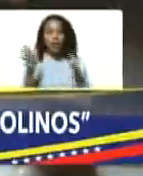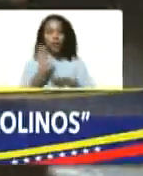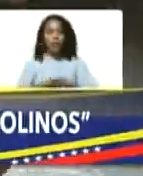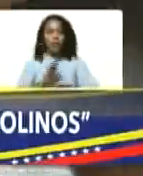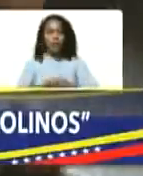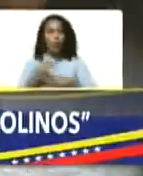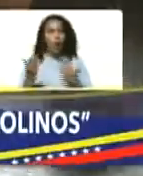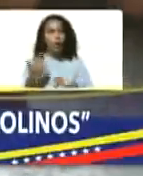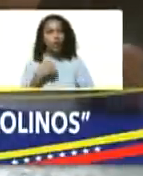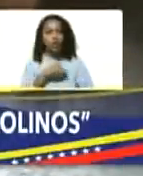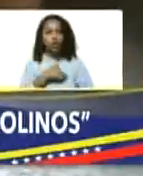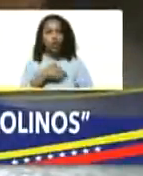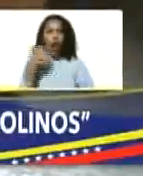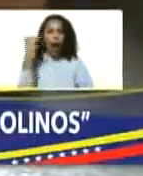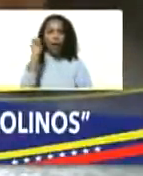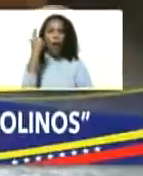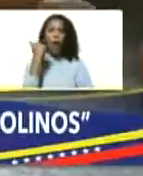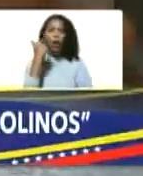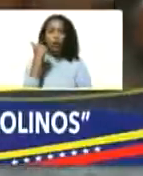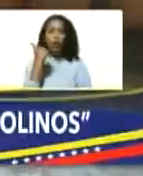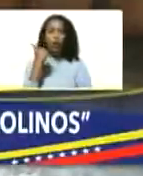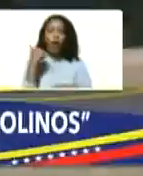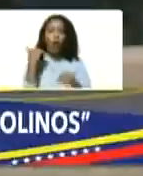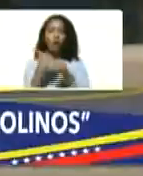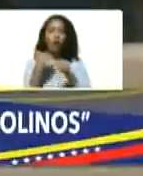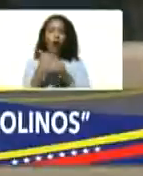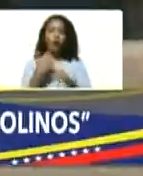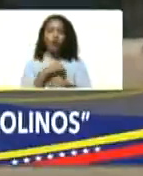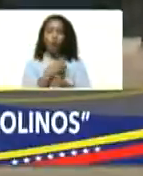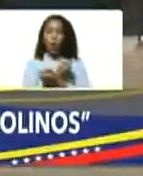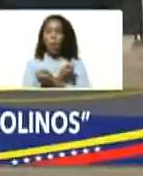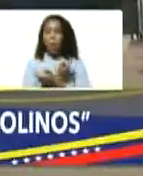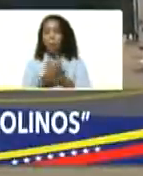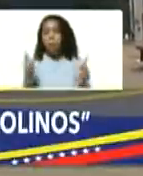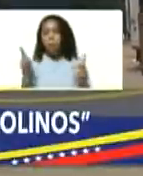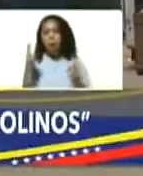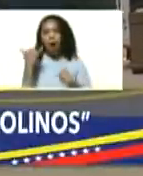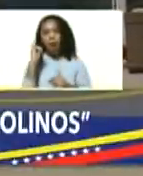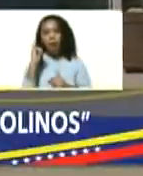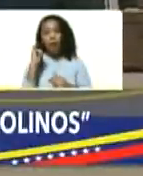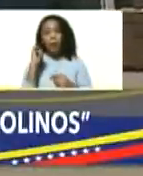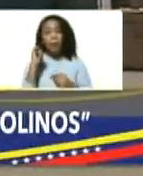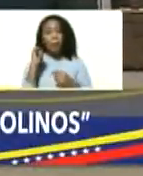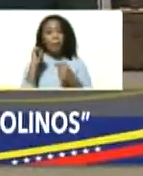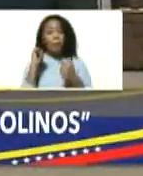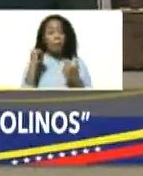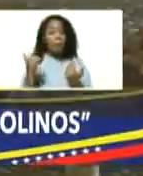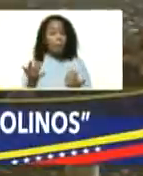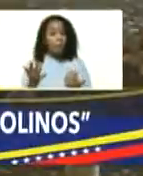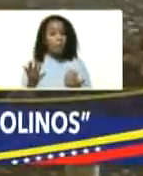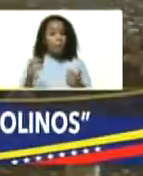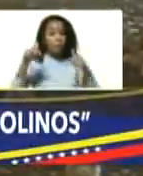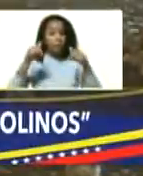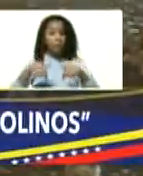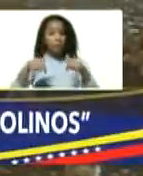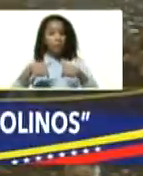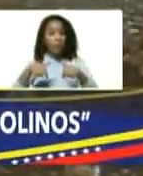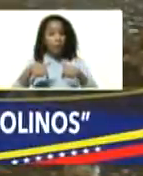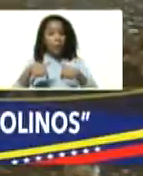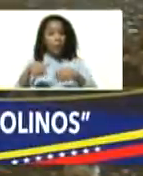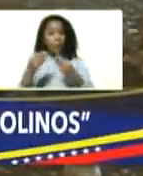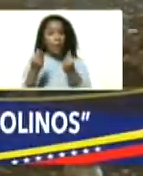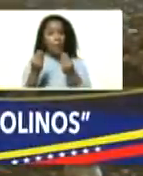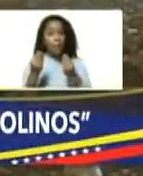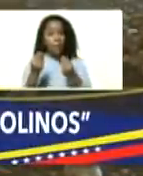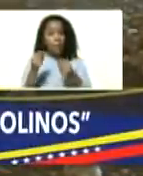nosotros nosotros estamos acostumbrados nosotros somos libres señor presidente y precisamente este esta economía